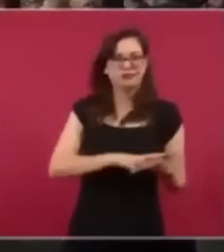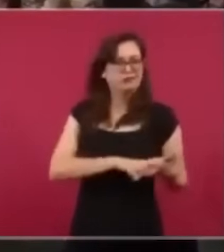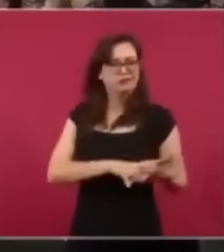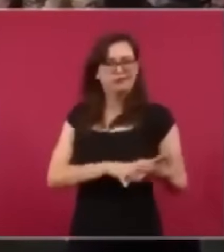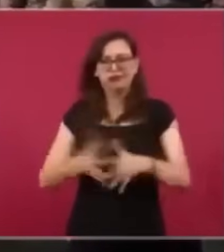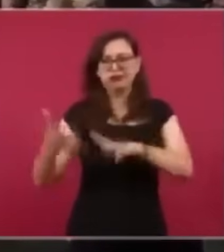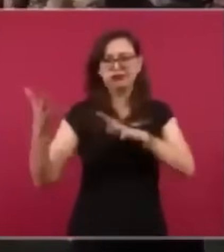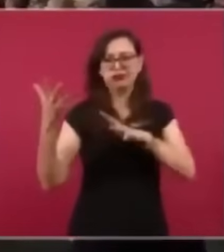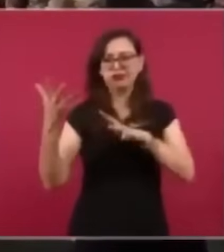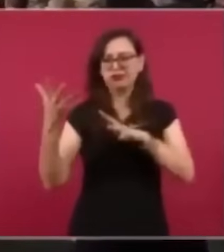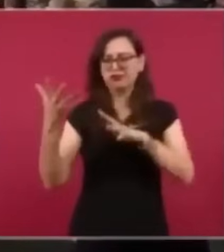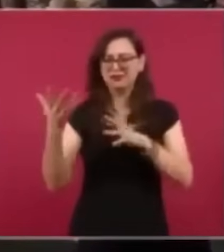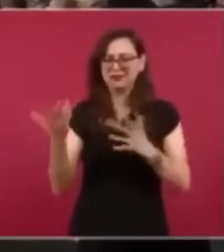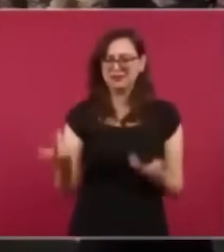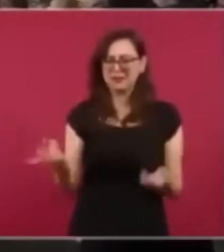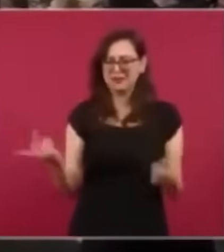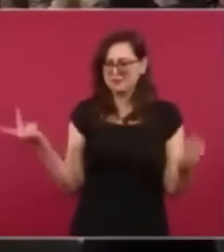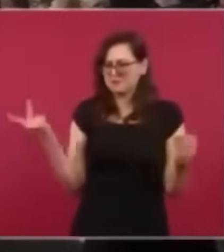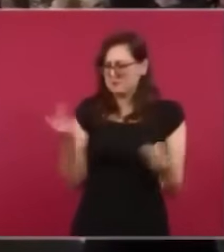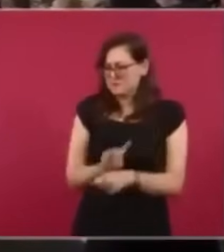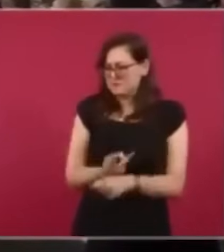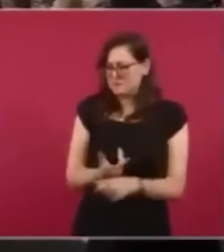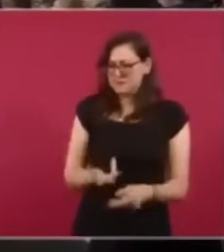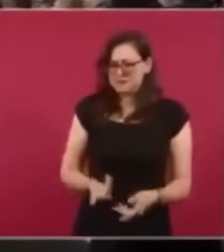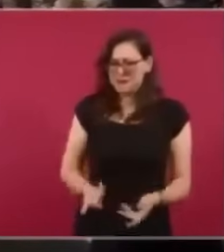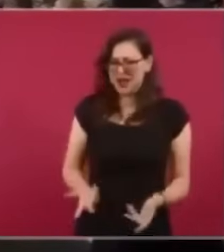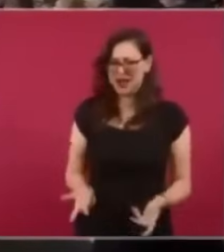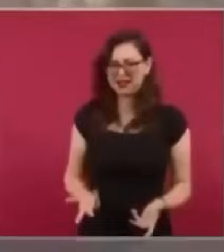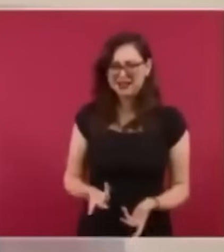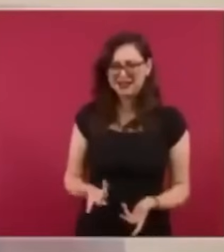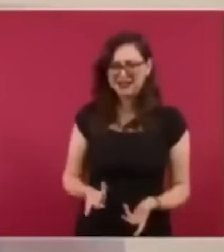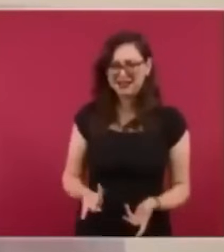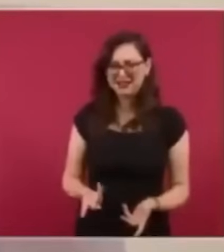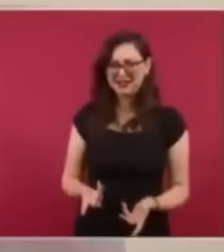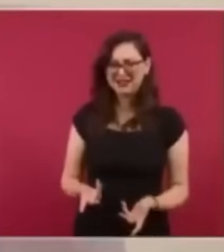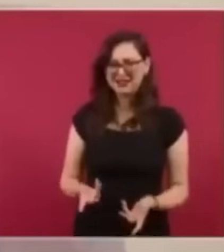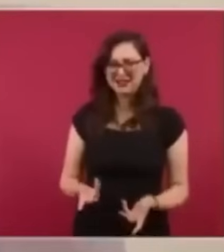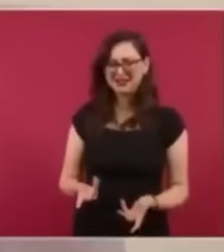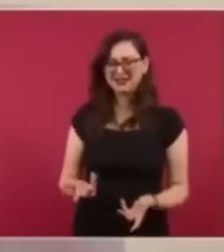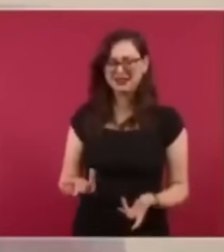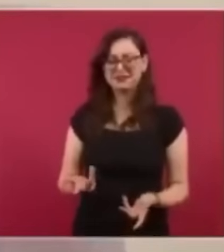cuando toma la decisión Calderón de declarar la guerra?